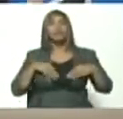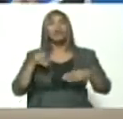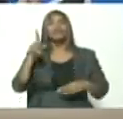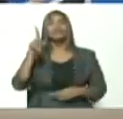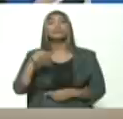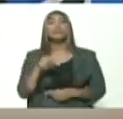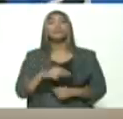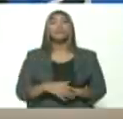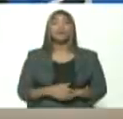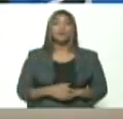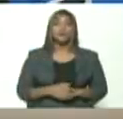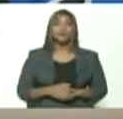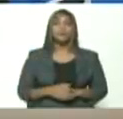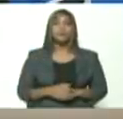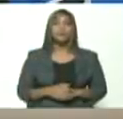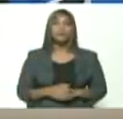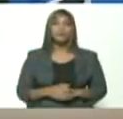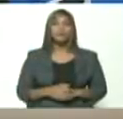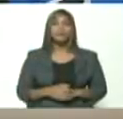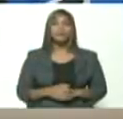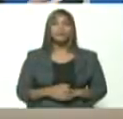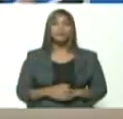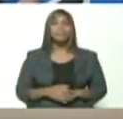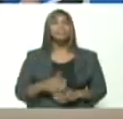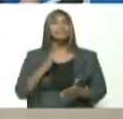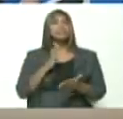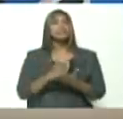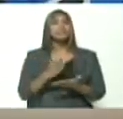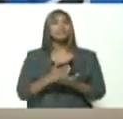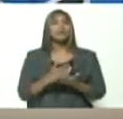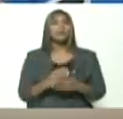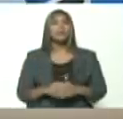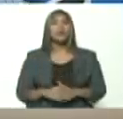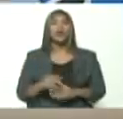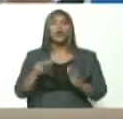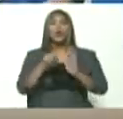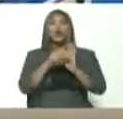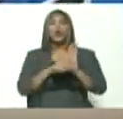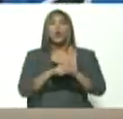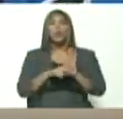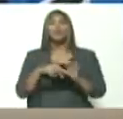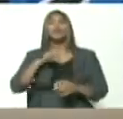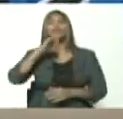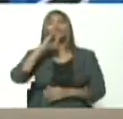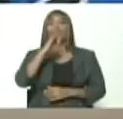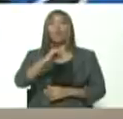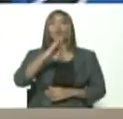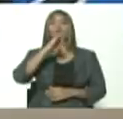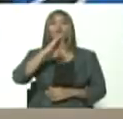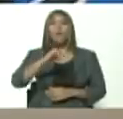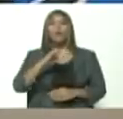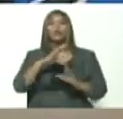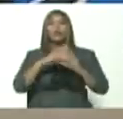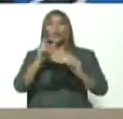supuesto, como será siempre una norma, estaremos anunciándole al país con la